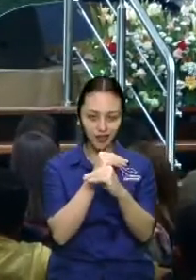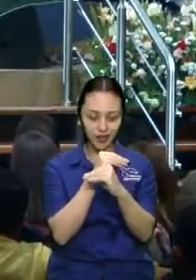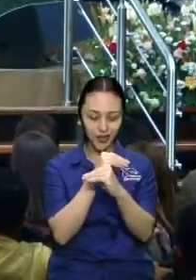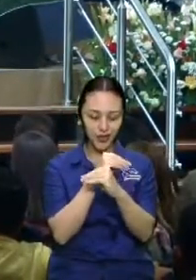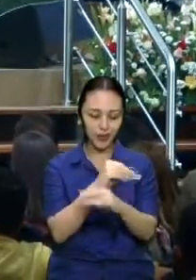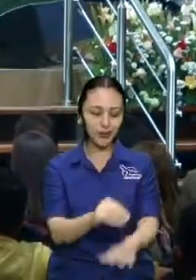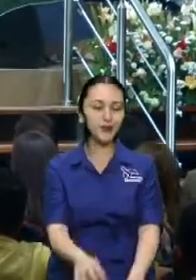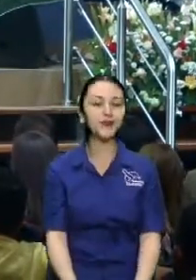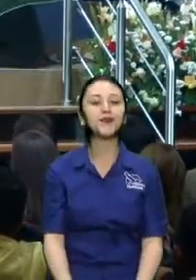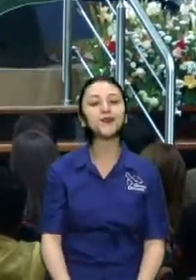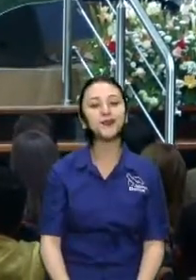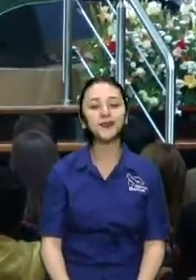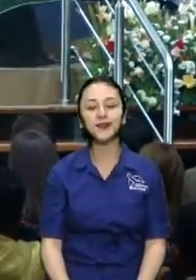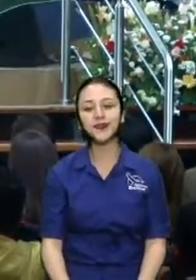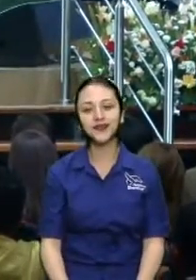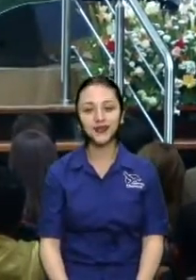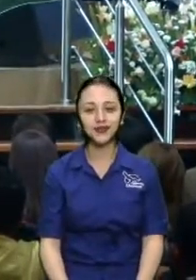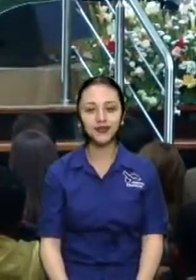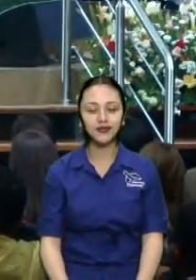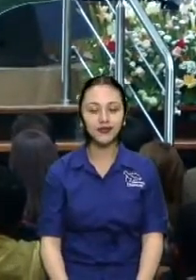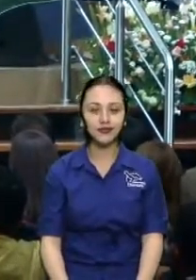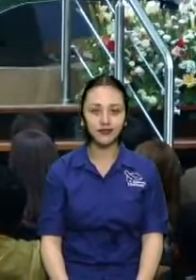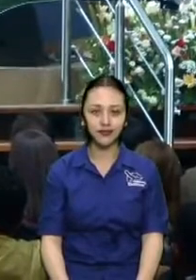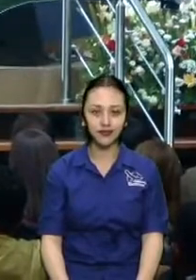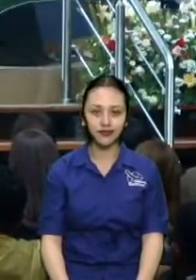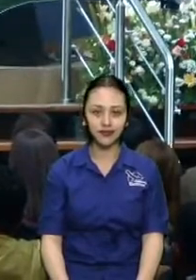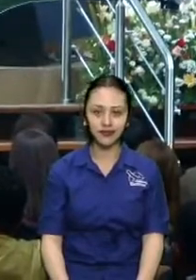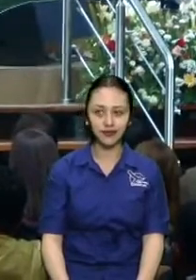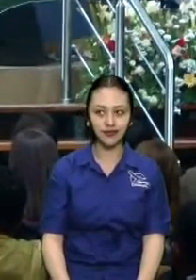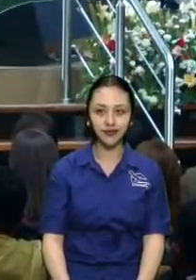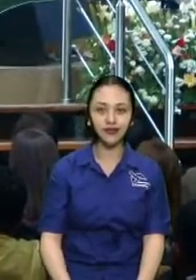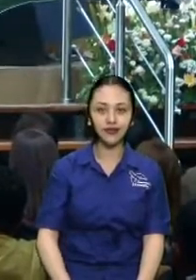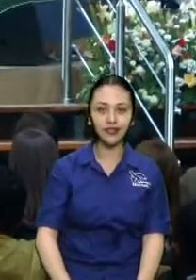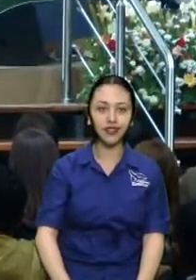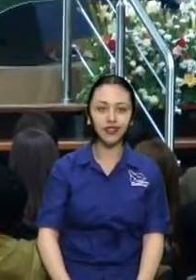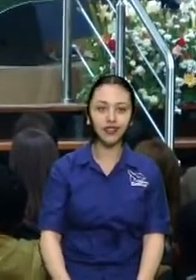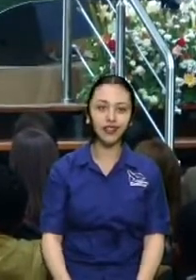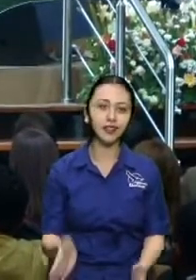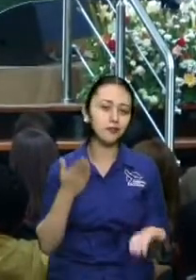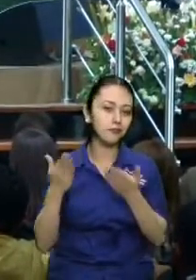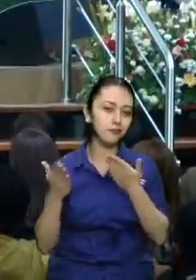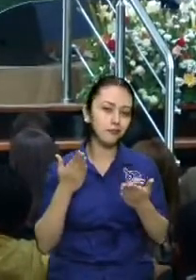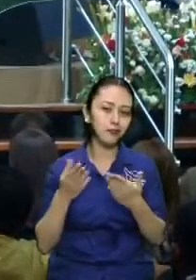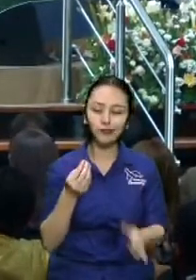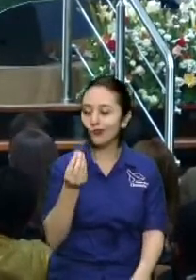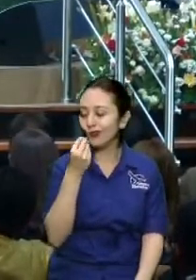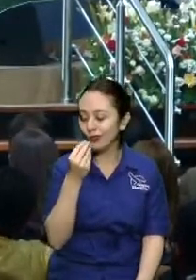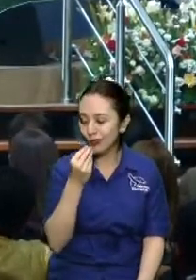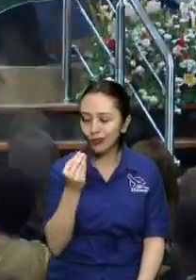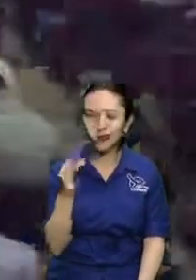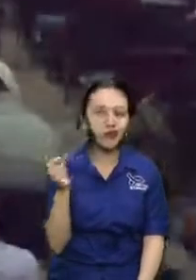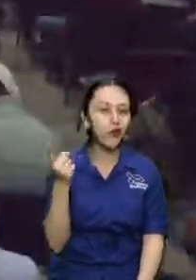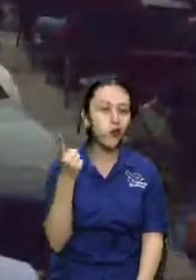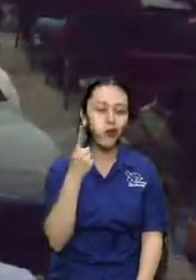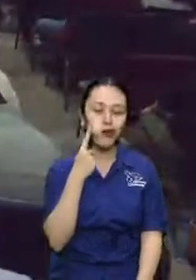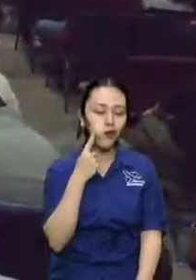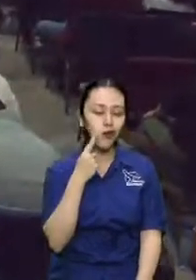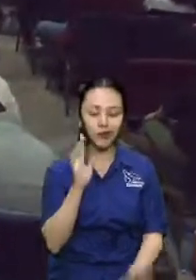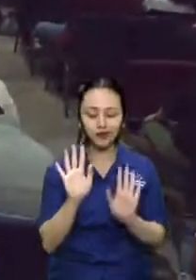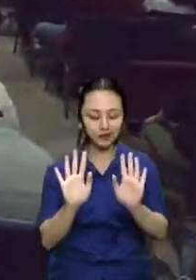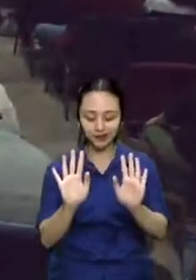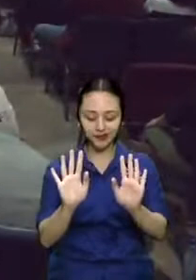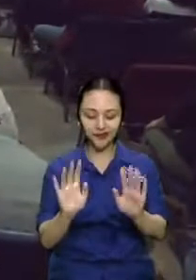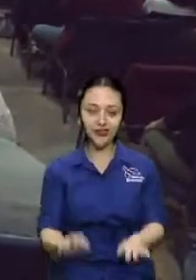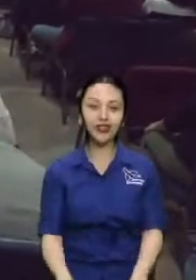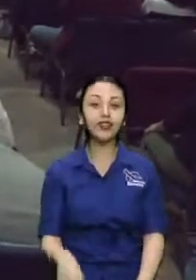taza de café y la champurrada. Muy dulces las champurradas, ¿va usted? ¿No? Las conchitas así ricas. Bueno, mire